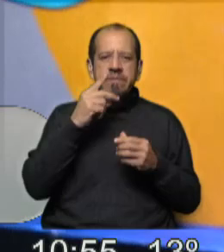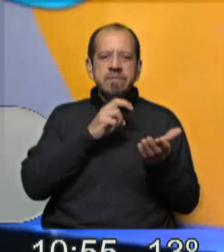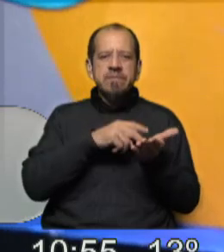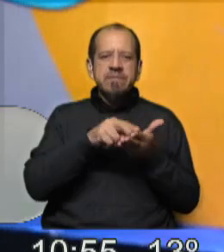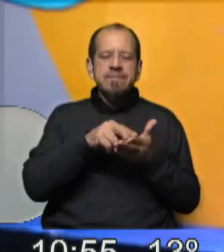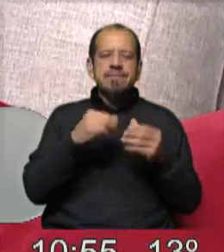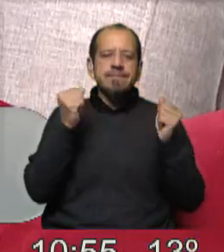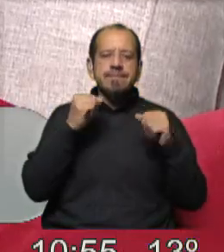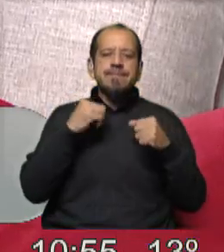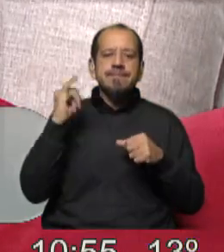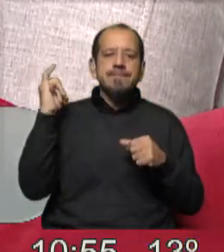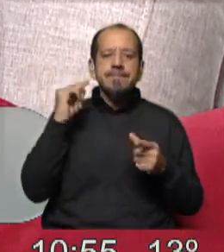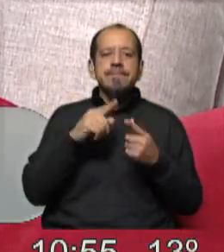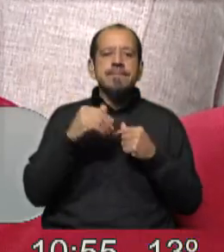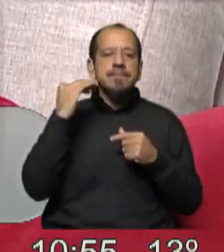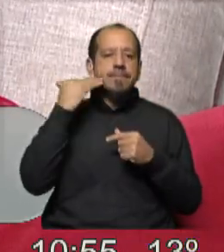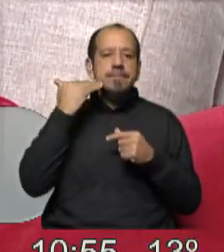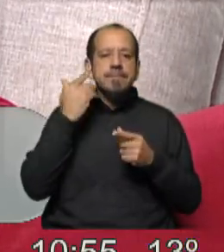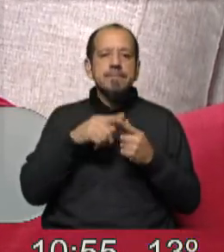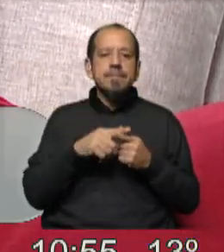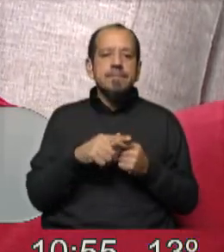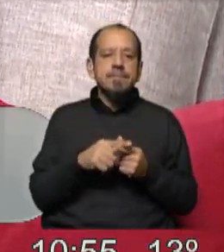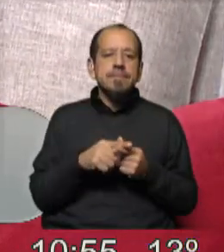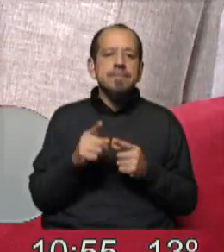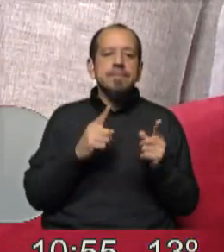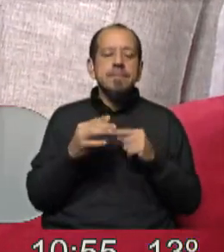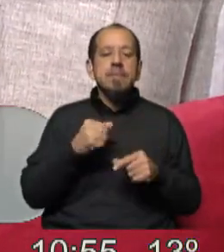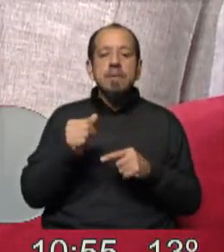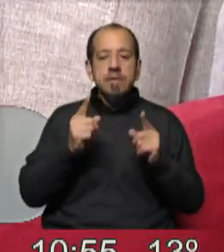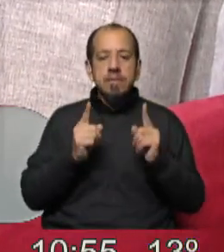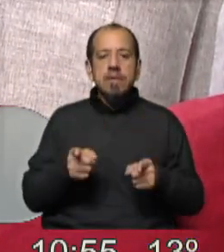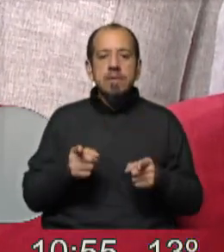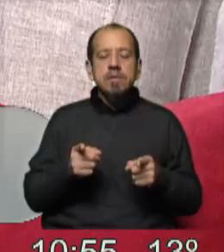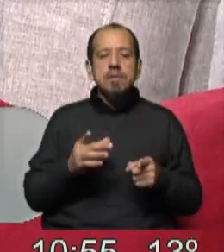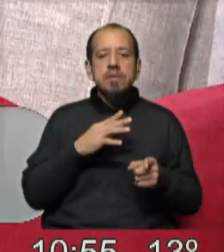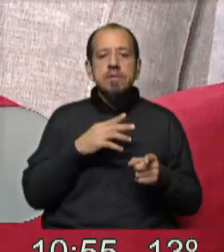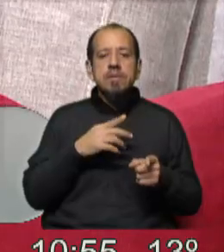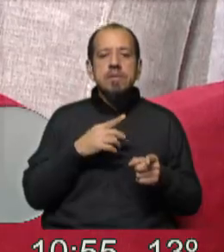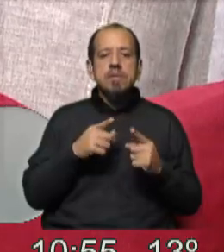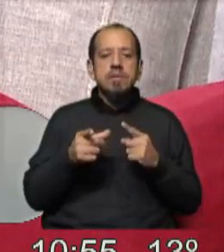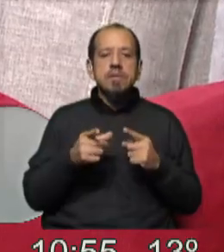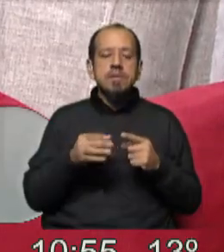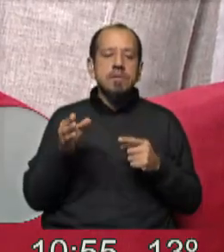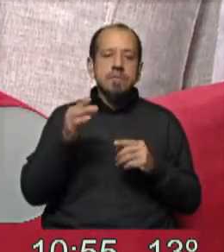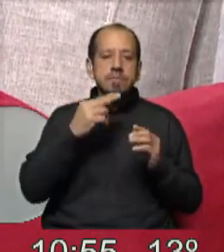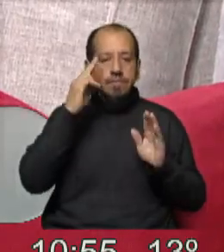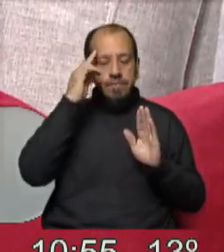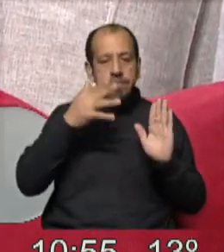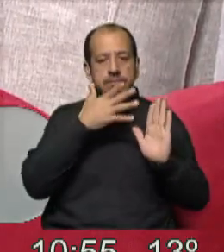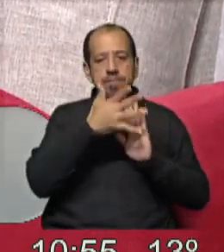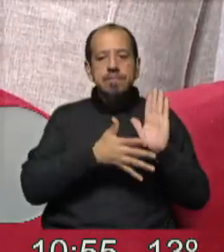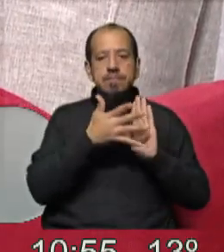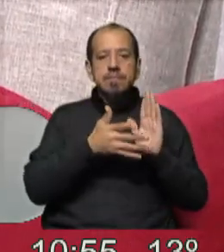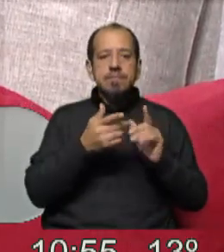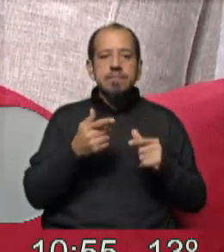Mercedes, Colonia. Sí, sí, y estamos cerrando algunas más también porque es una gira nacional. Muy